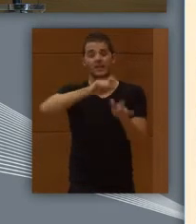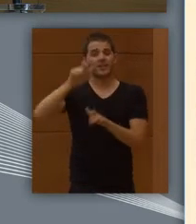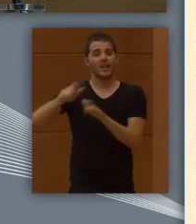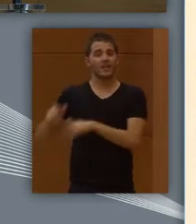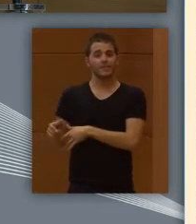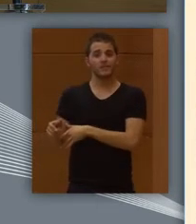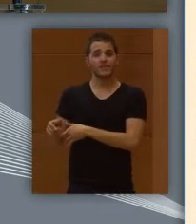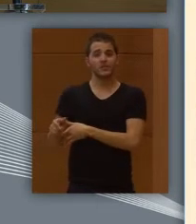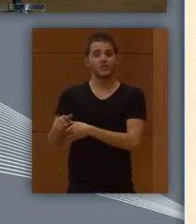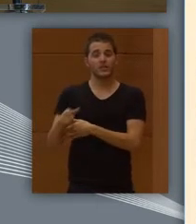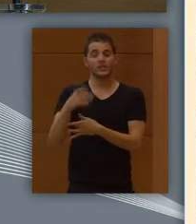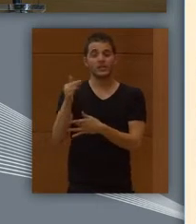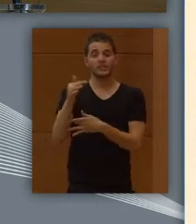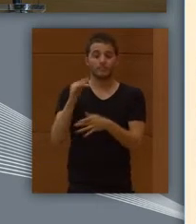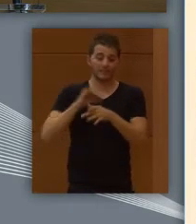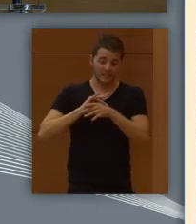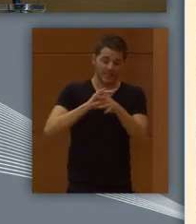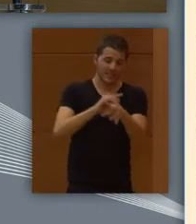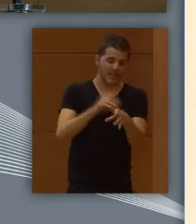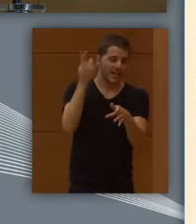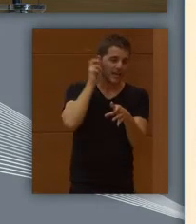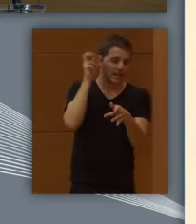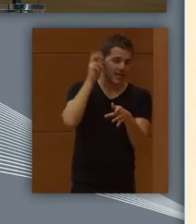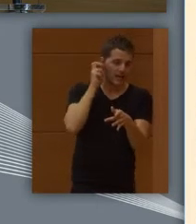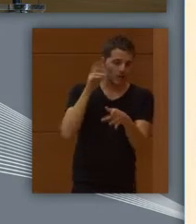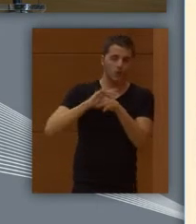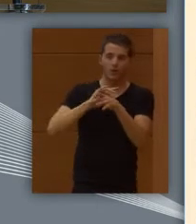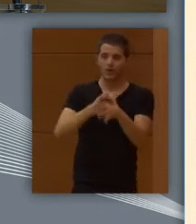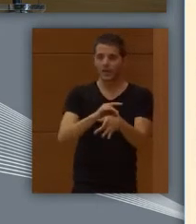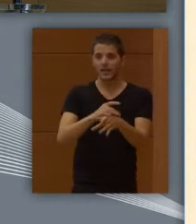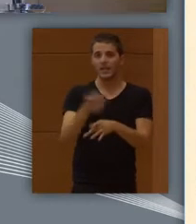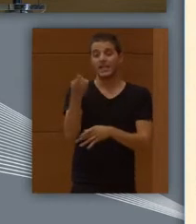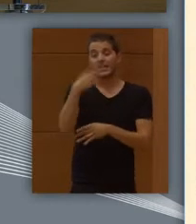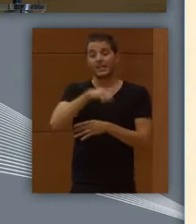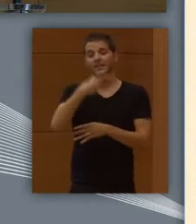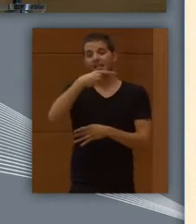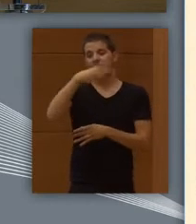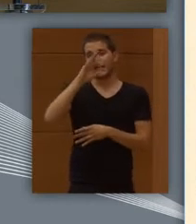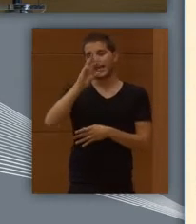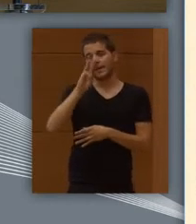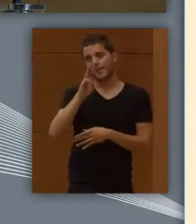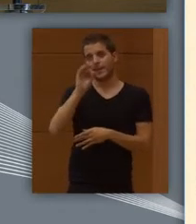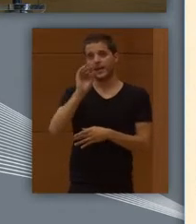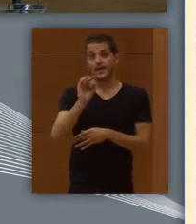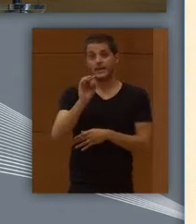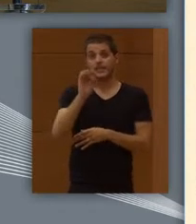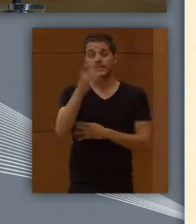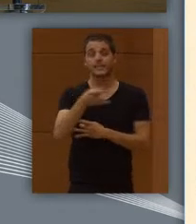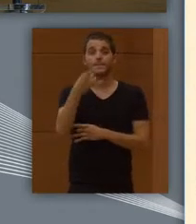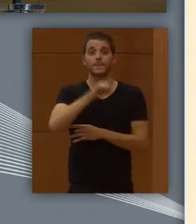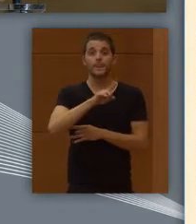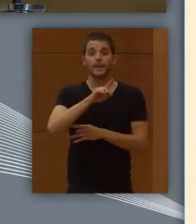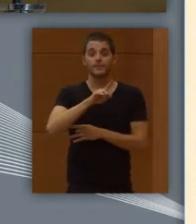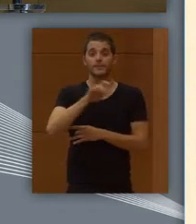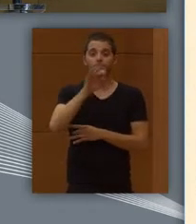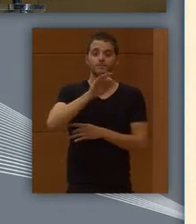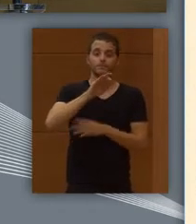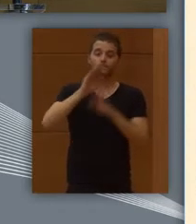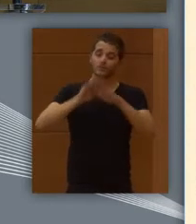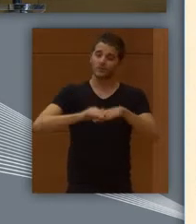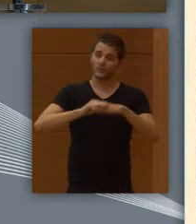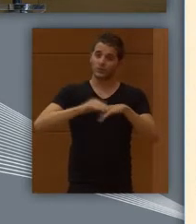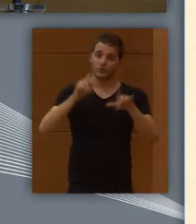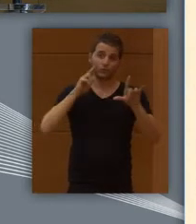través de guías audio y de audioguías y de GPS. Tenemos en la parte inferior,